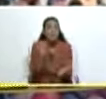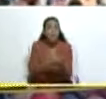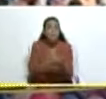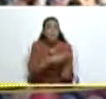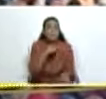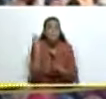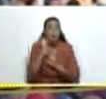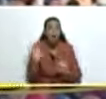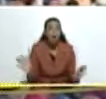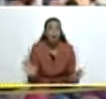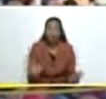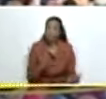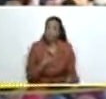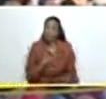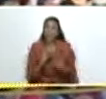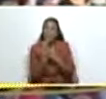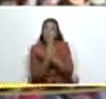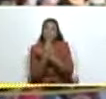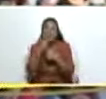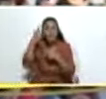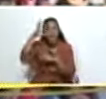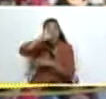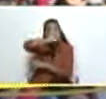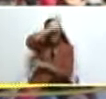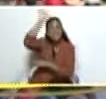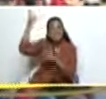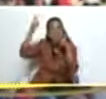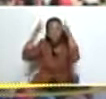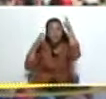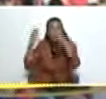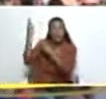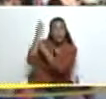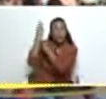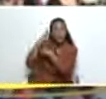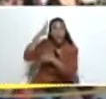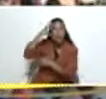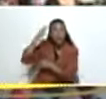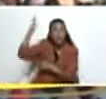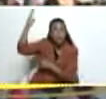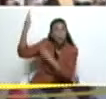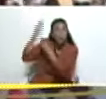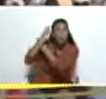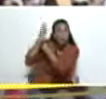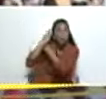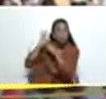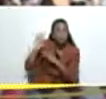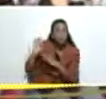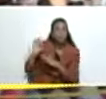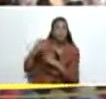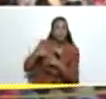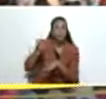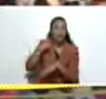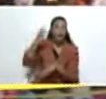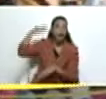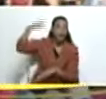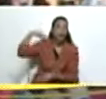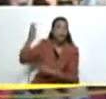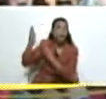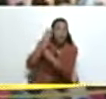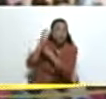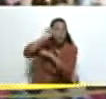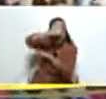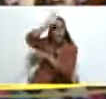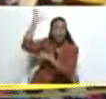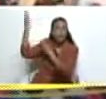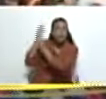Y como a nosotros nos cuida Chávez, y como a nosotros nos cuidan todos nuestros ancestros,